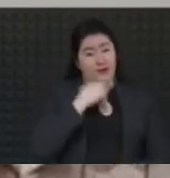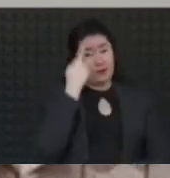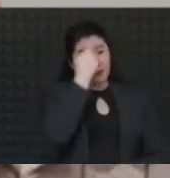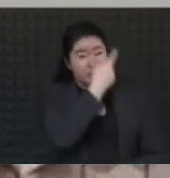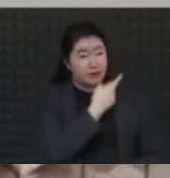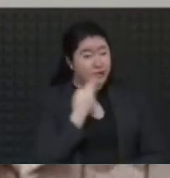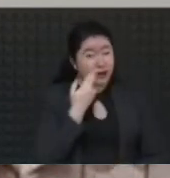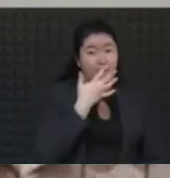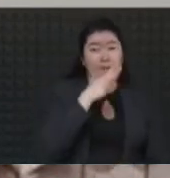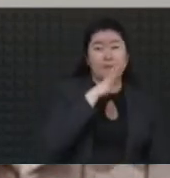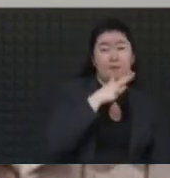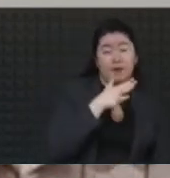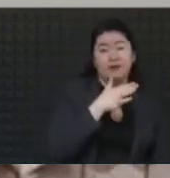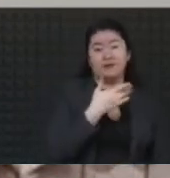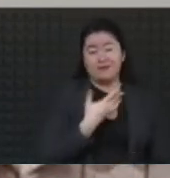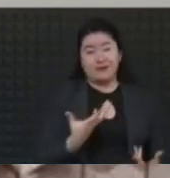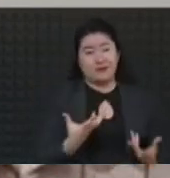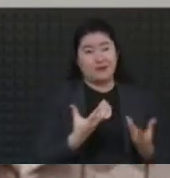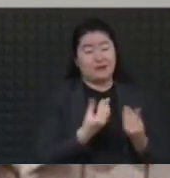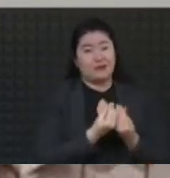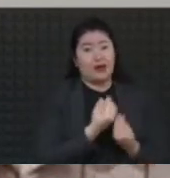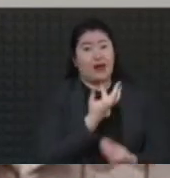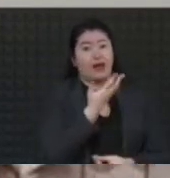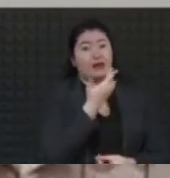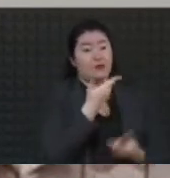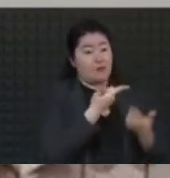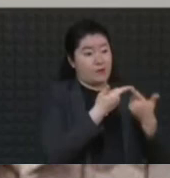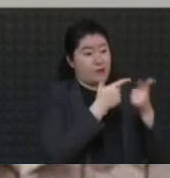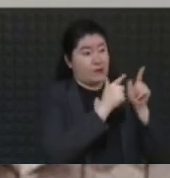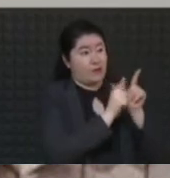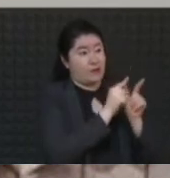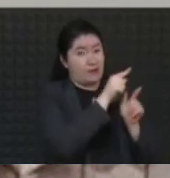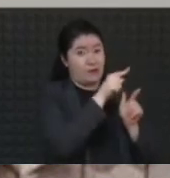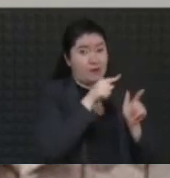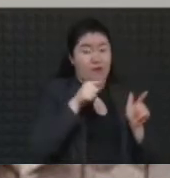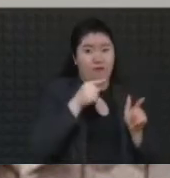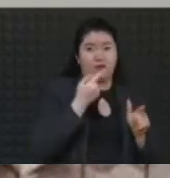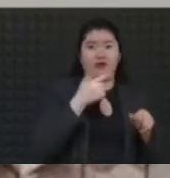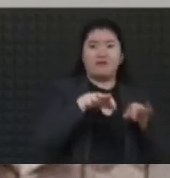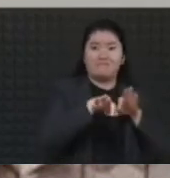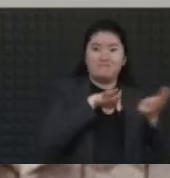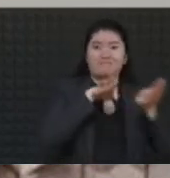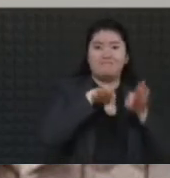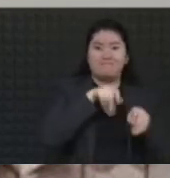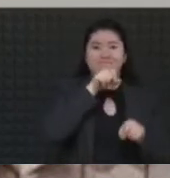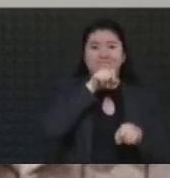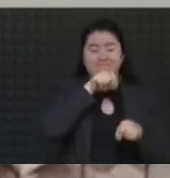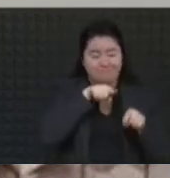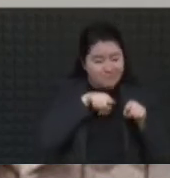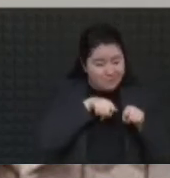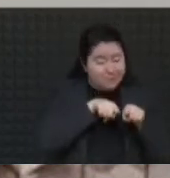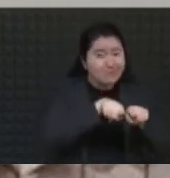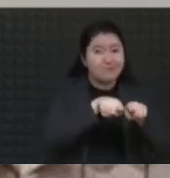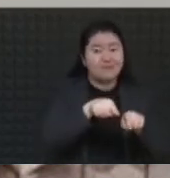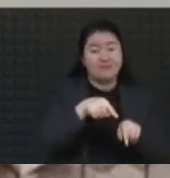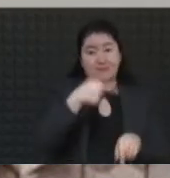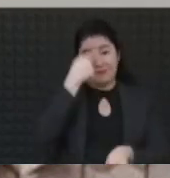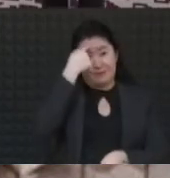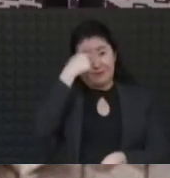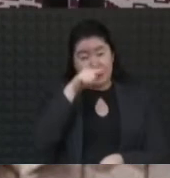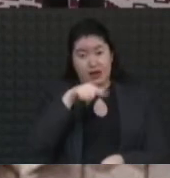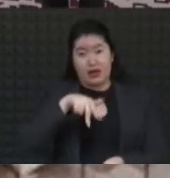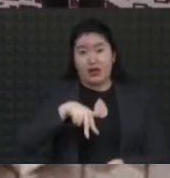orden de 50 frentes simultáneos para llegar a los 250 y tantos que tenemos que atender en 12 meses.